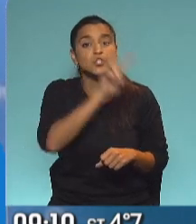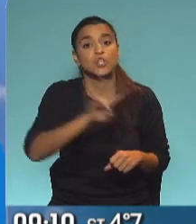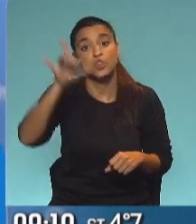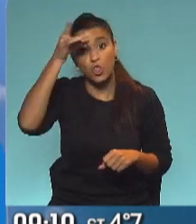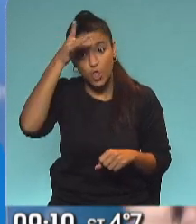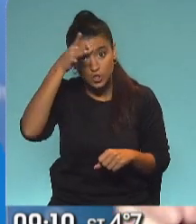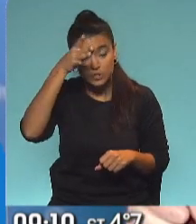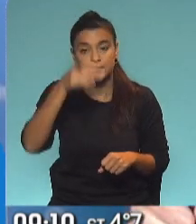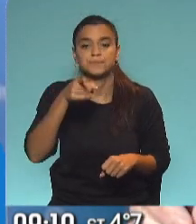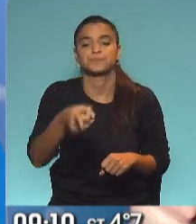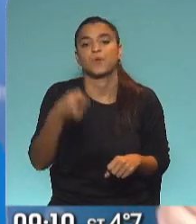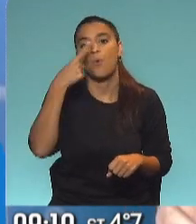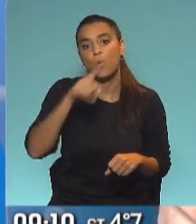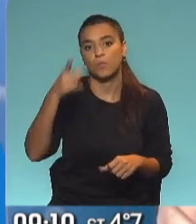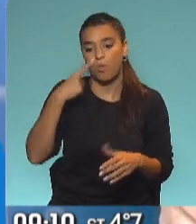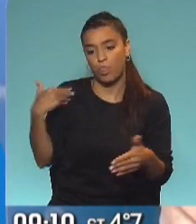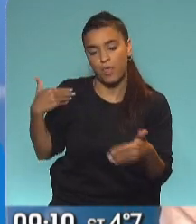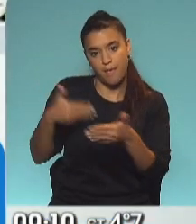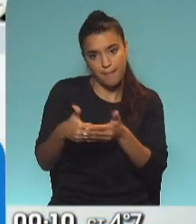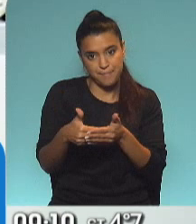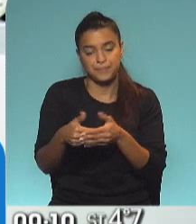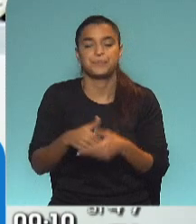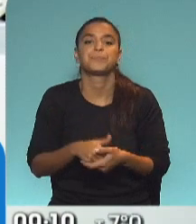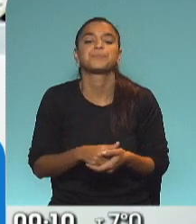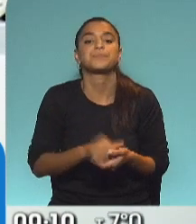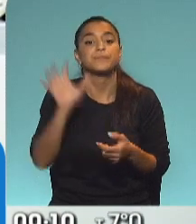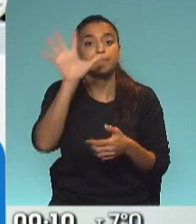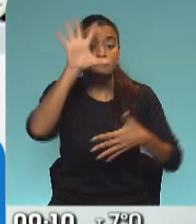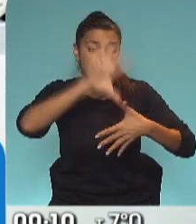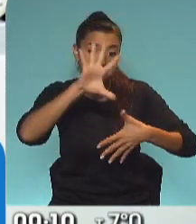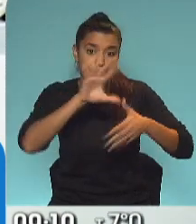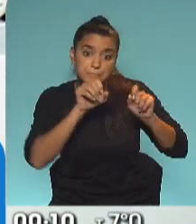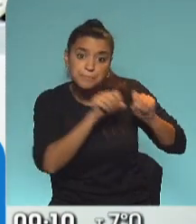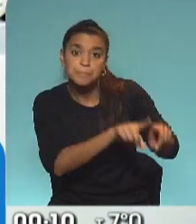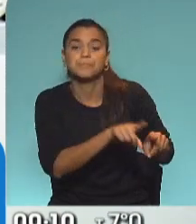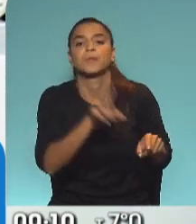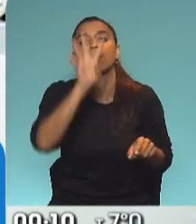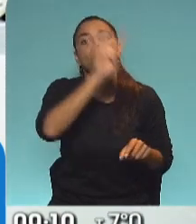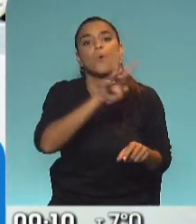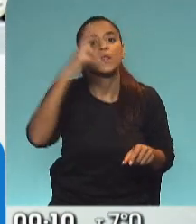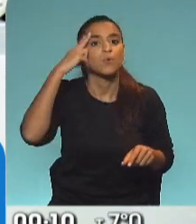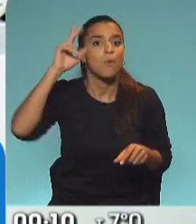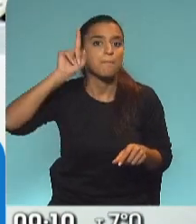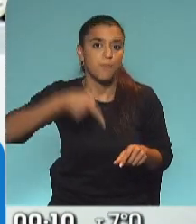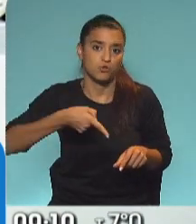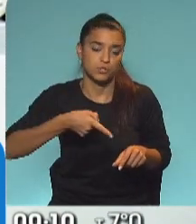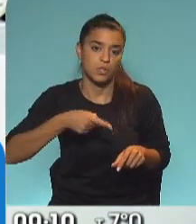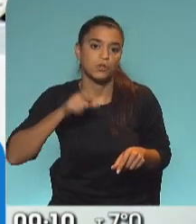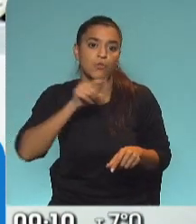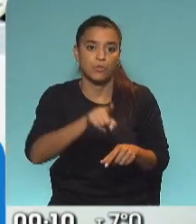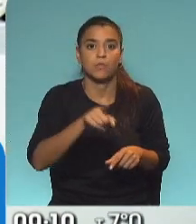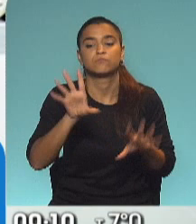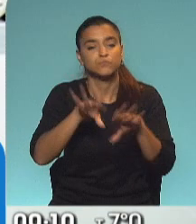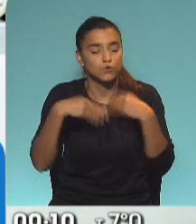135.212 se produjeron en las últimas 24 horas. El continente americano representa el 49% de los